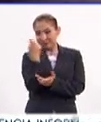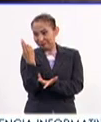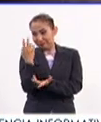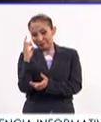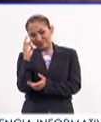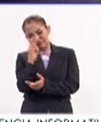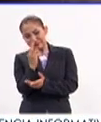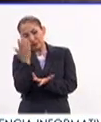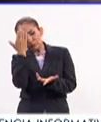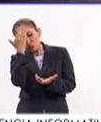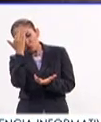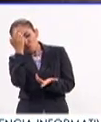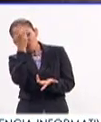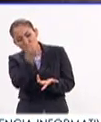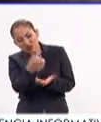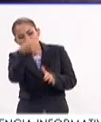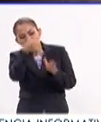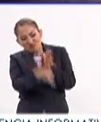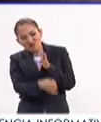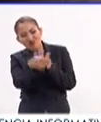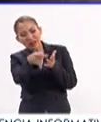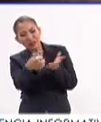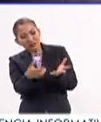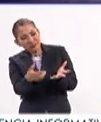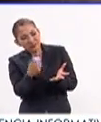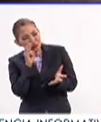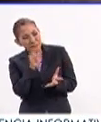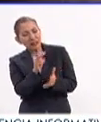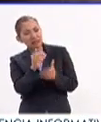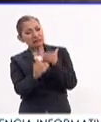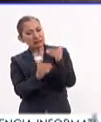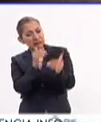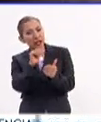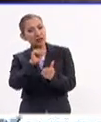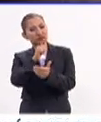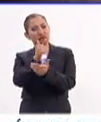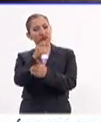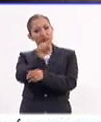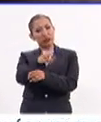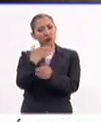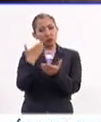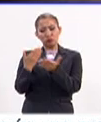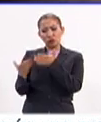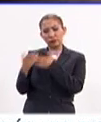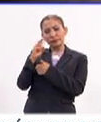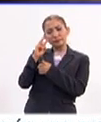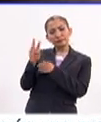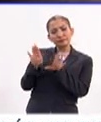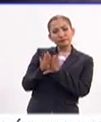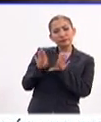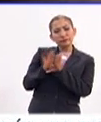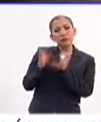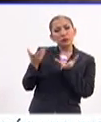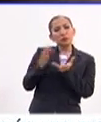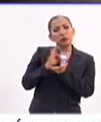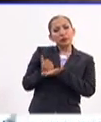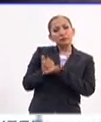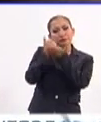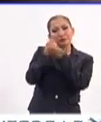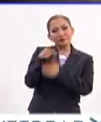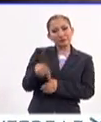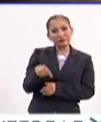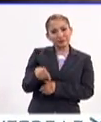necesidad de rescatarlo y posicionarlo en esta era moderna para ver cómo nos puede ser